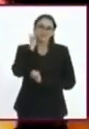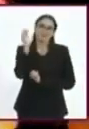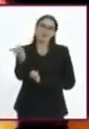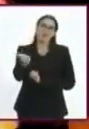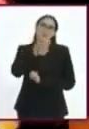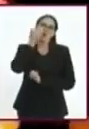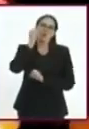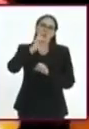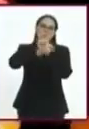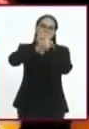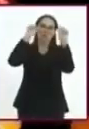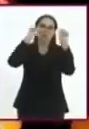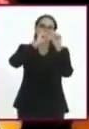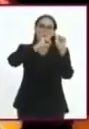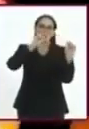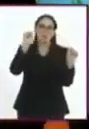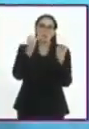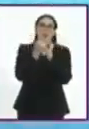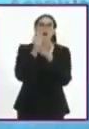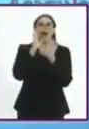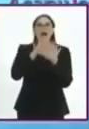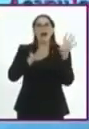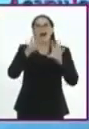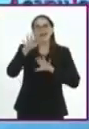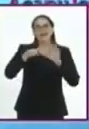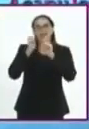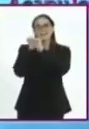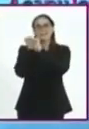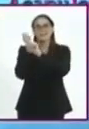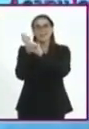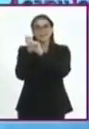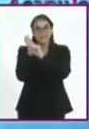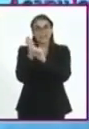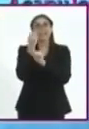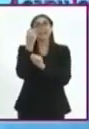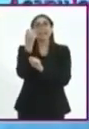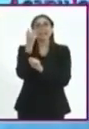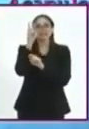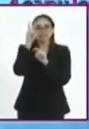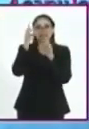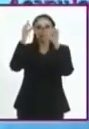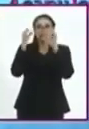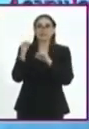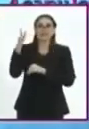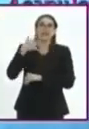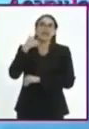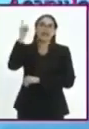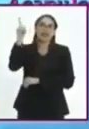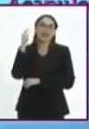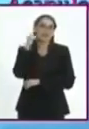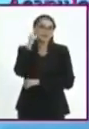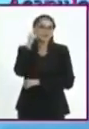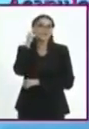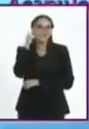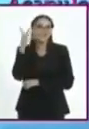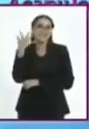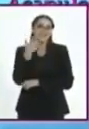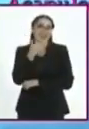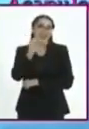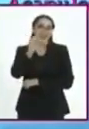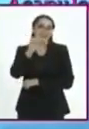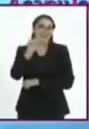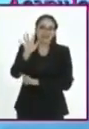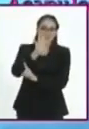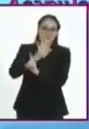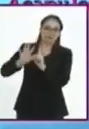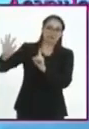posada sin piñatas. Estos elementos tienen influencia asiática en su origen, al igual que las especias, el